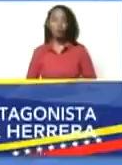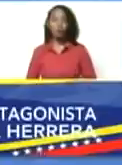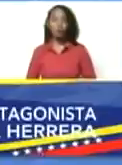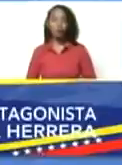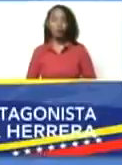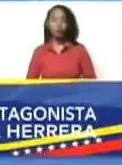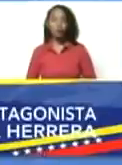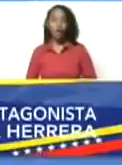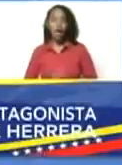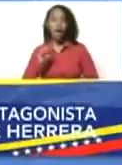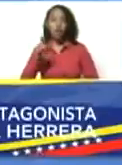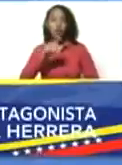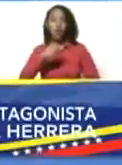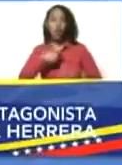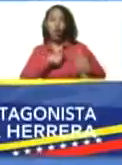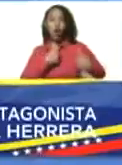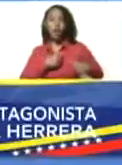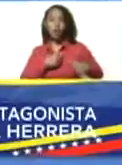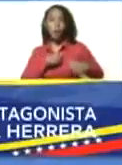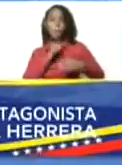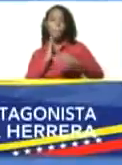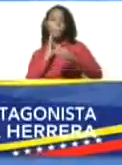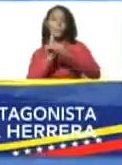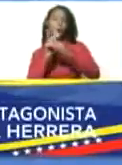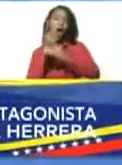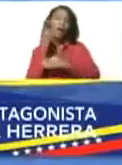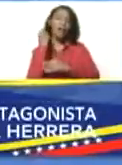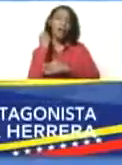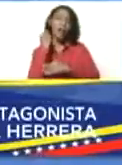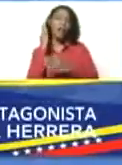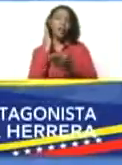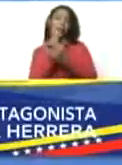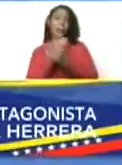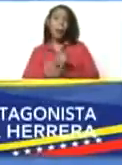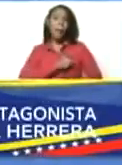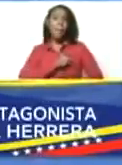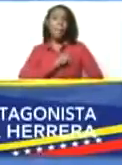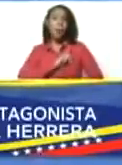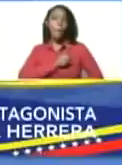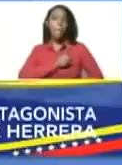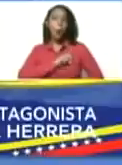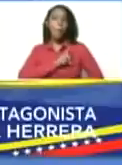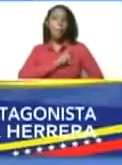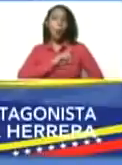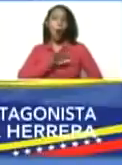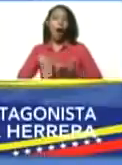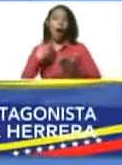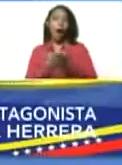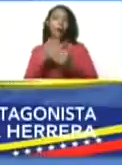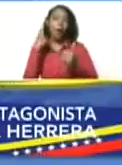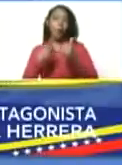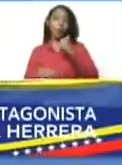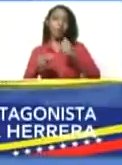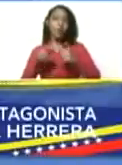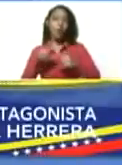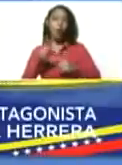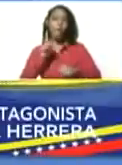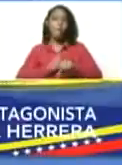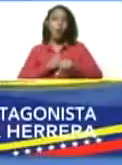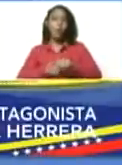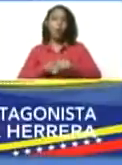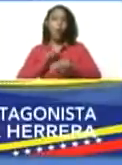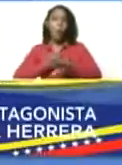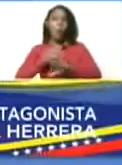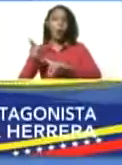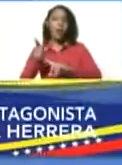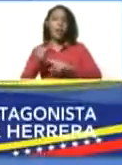Y su corazón, que se paró ayer, siempre latió hasta el último momento por ese